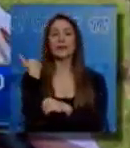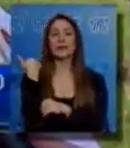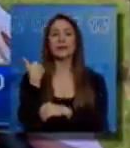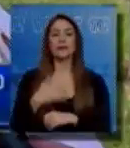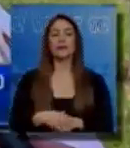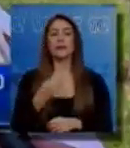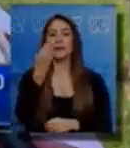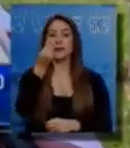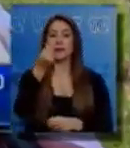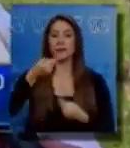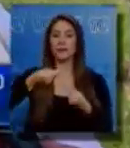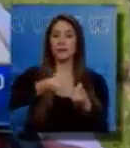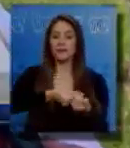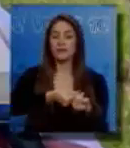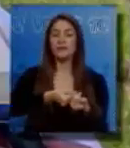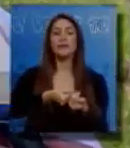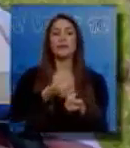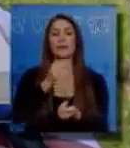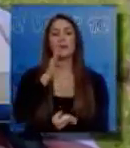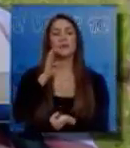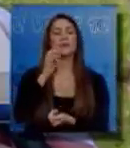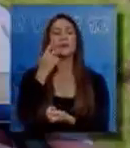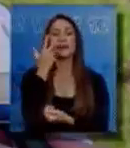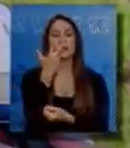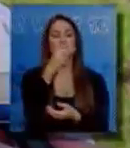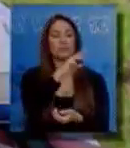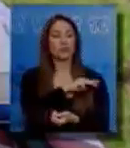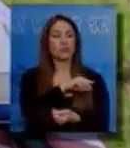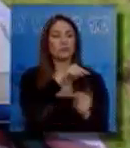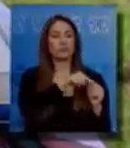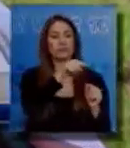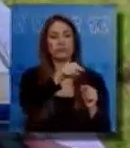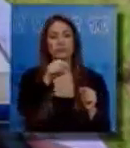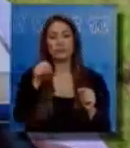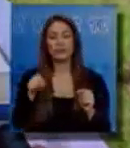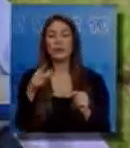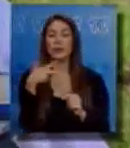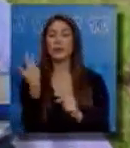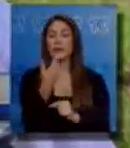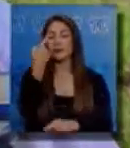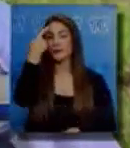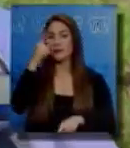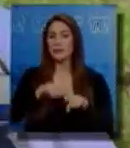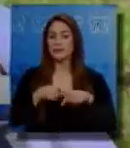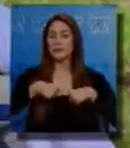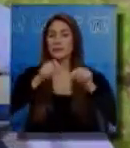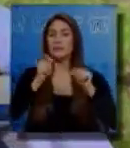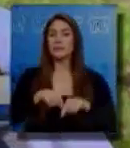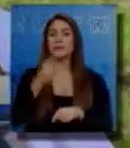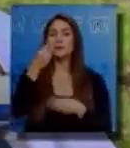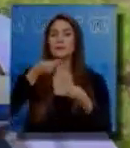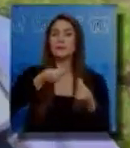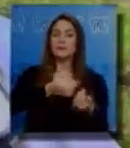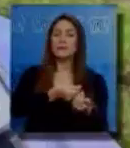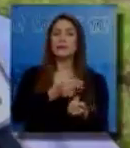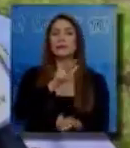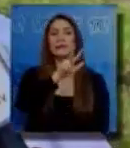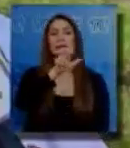un financiamiento no reembolsable del BEA hacia los 3 municipios. Se está por ejecutar una inversión que alcanza